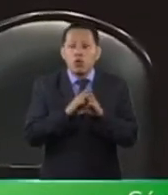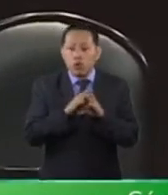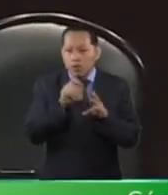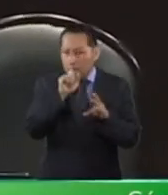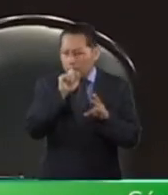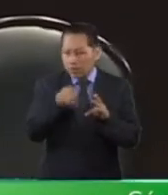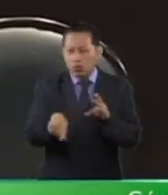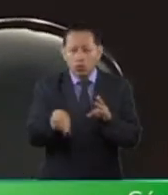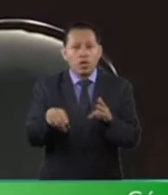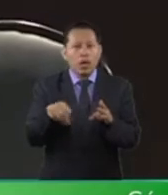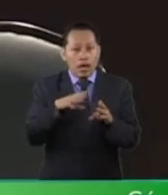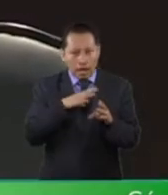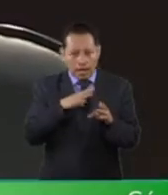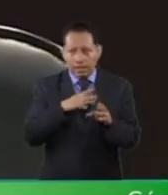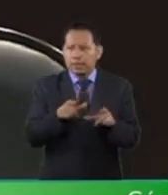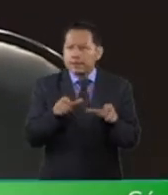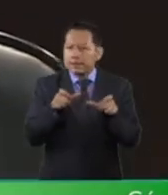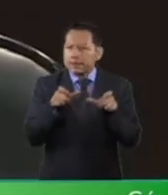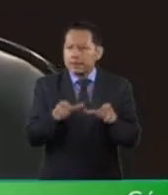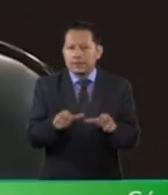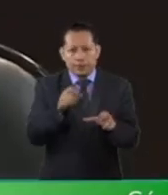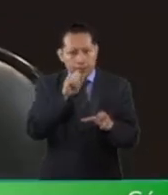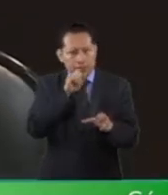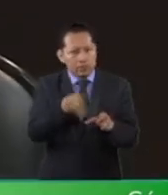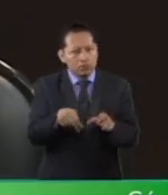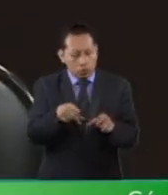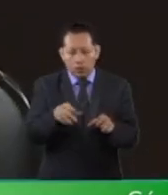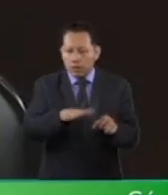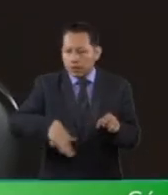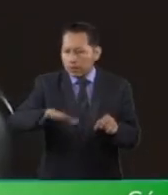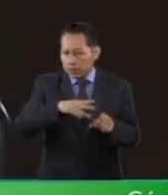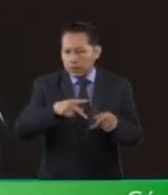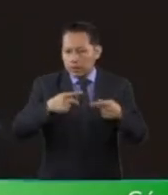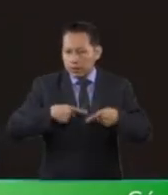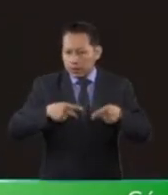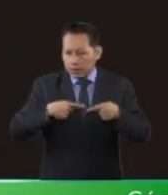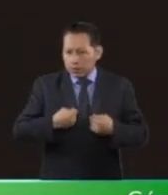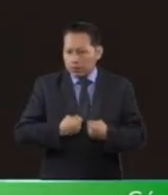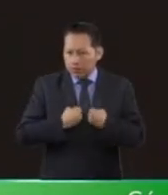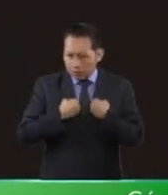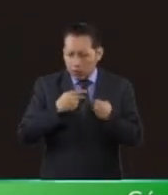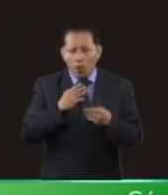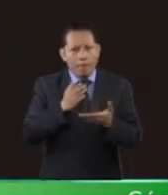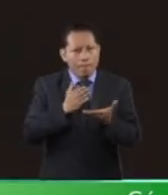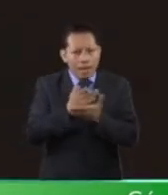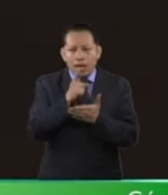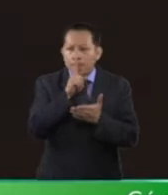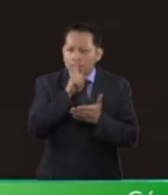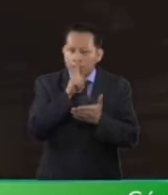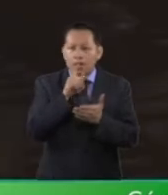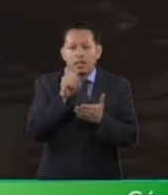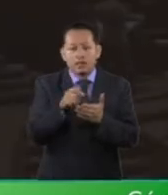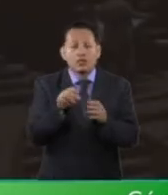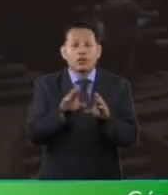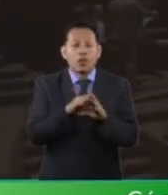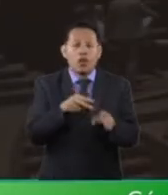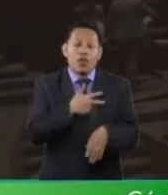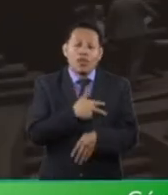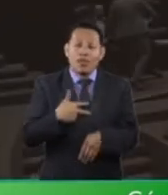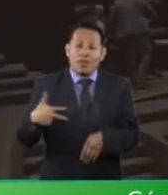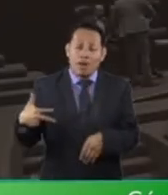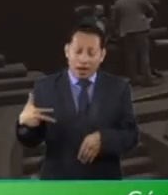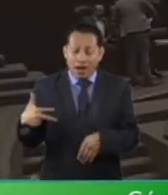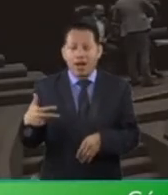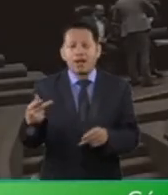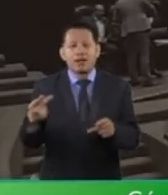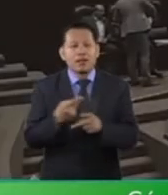también la seguridad de nuestros habitantes, en algo que no pasa, que no sucede en Dinamarca,